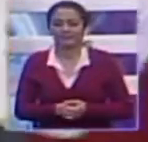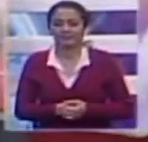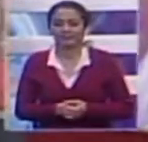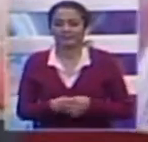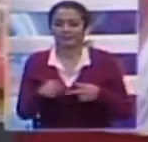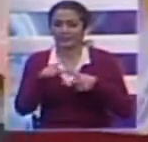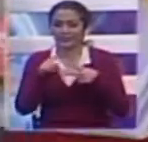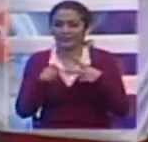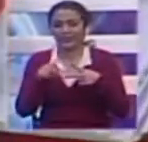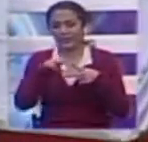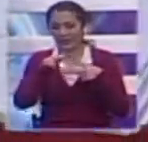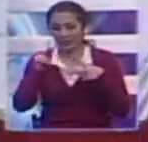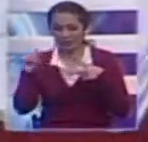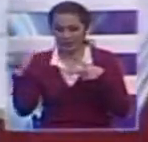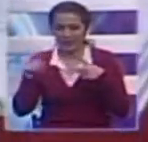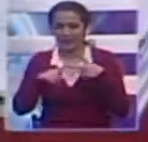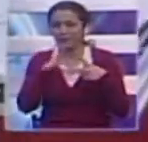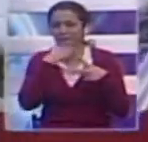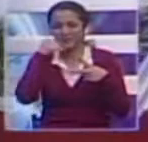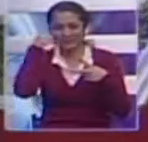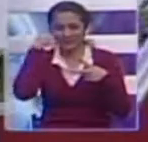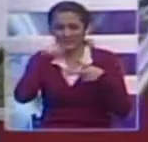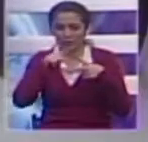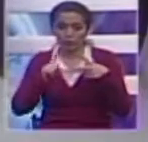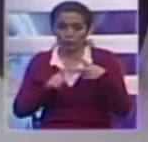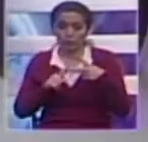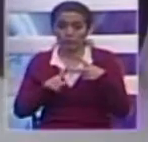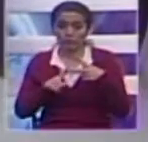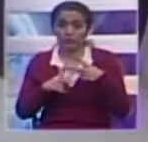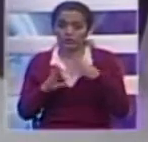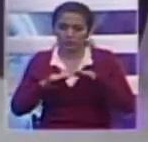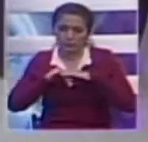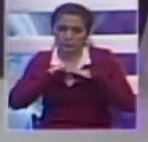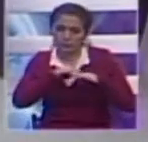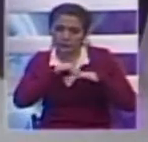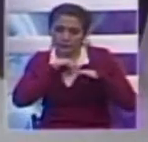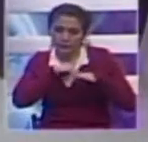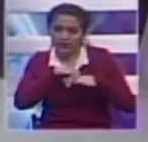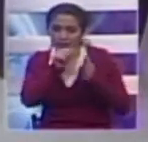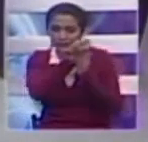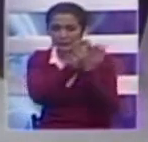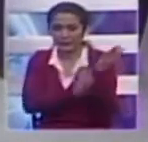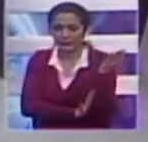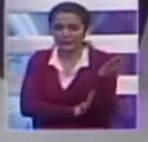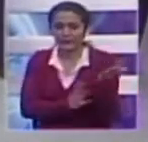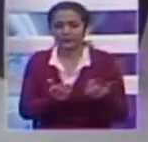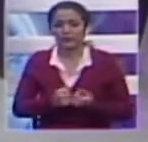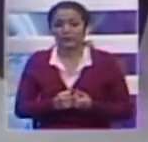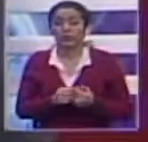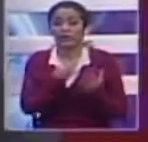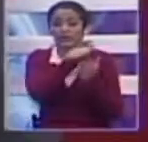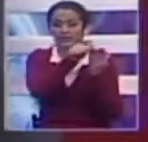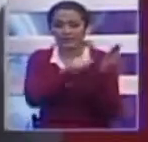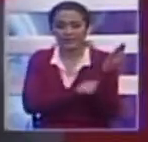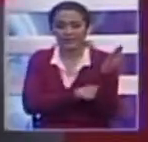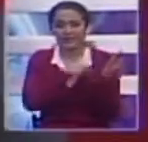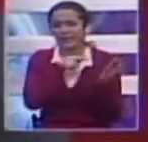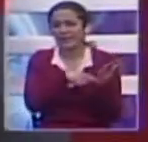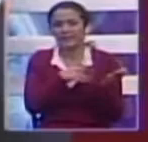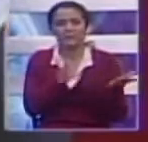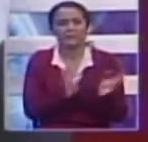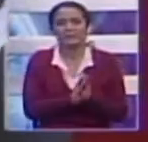y CARE, ¿no? Ya. Mes a mes, ¿qué nosotros, más encontraremos en esta agenda? Sí, se podría decir que es una agenda tipo álbum,